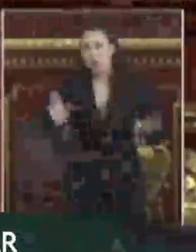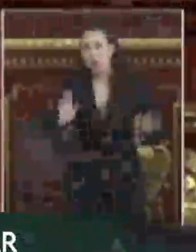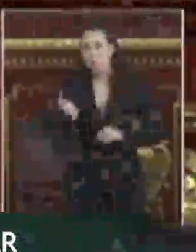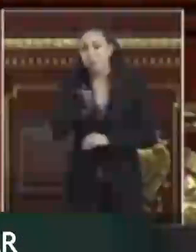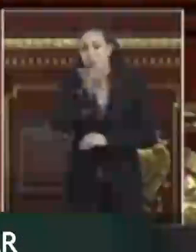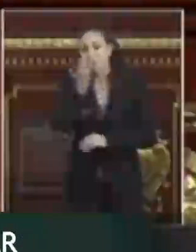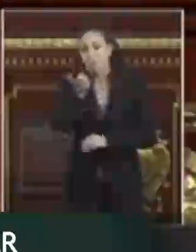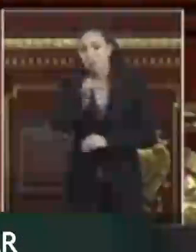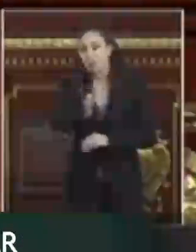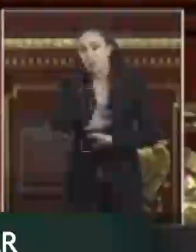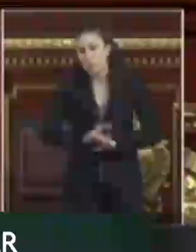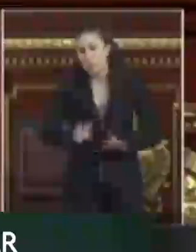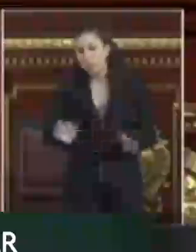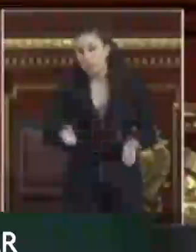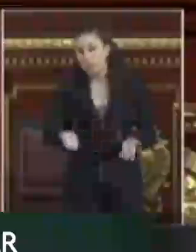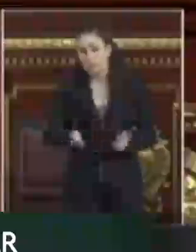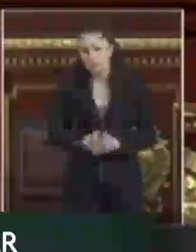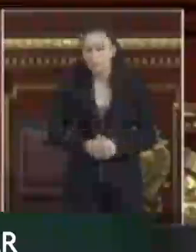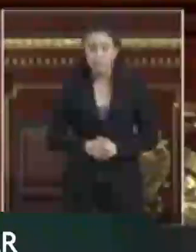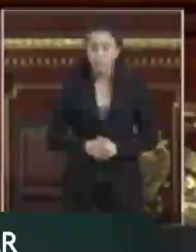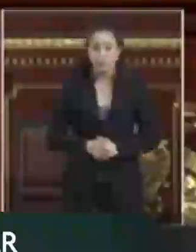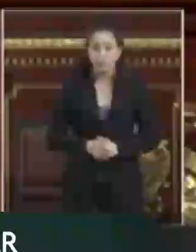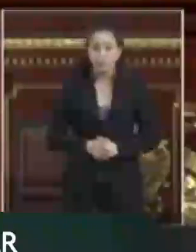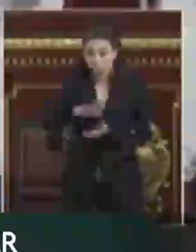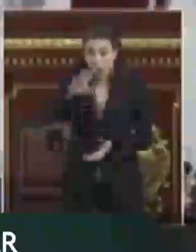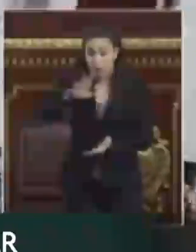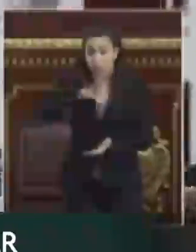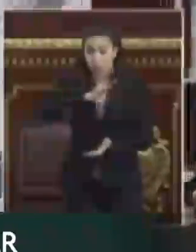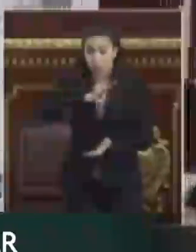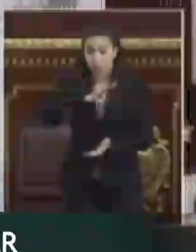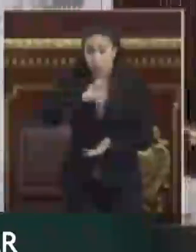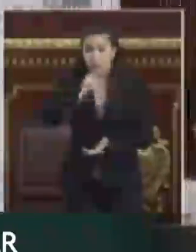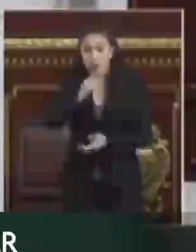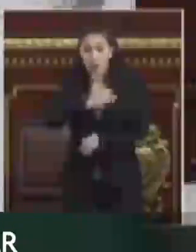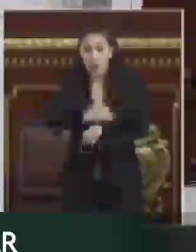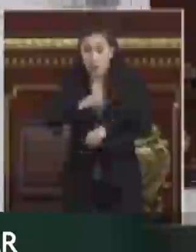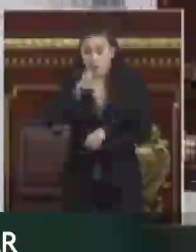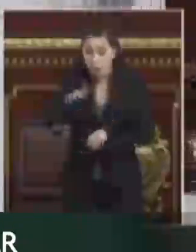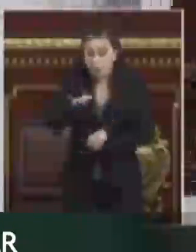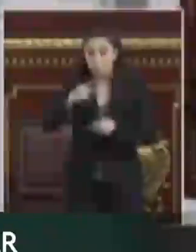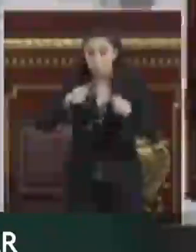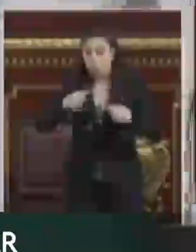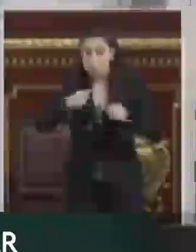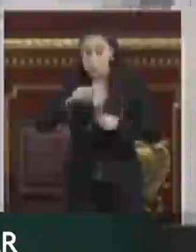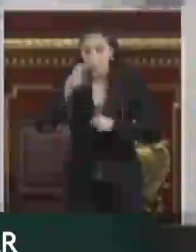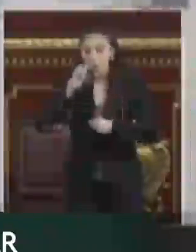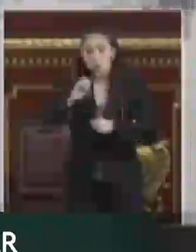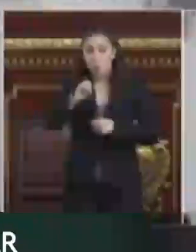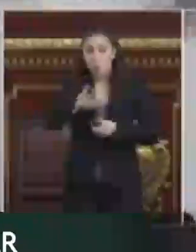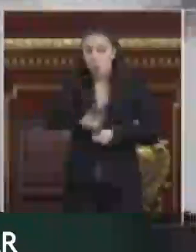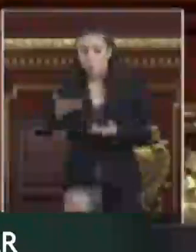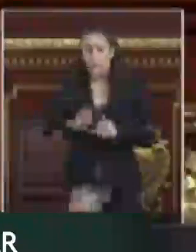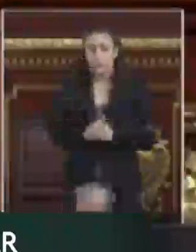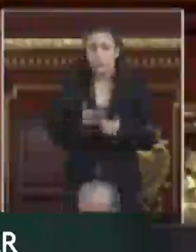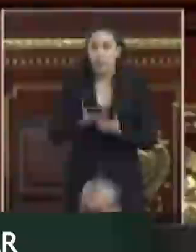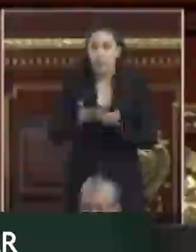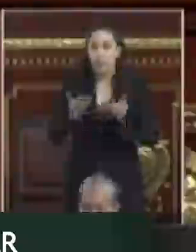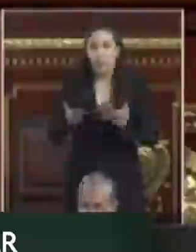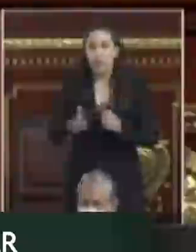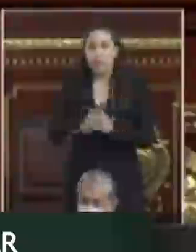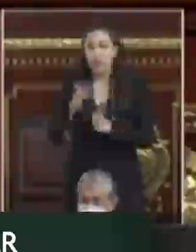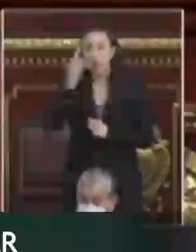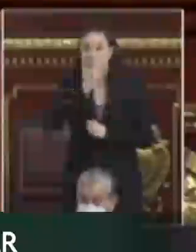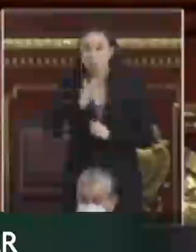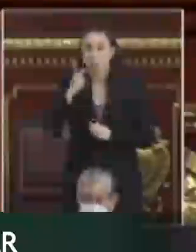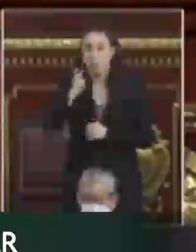El Congreso de la Ciudad de México exhortó a las 16 alcaldías de la Ciudad de México para que acometan acciones de prevención y erradicación de la violencia